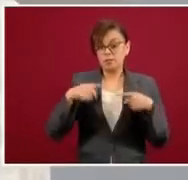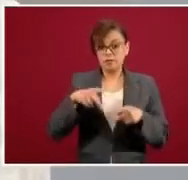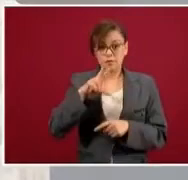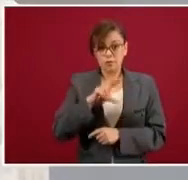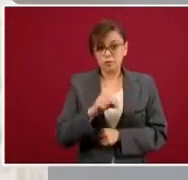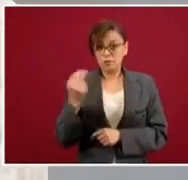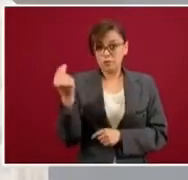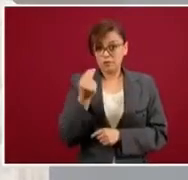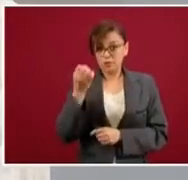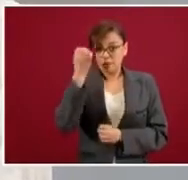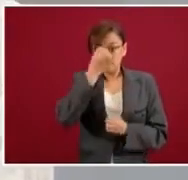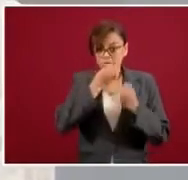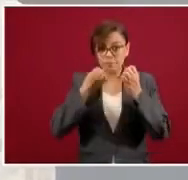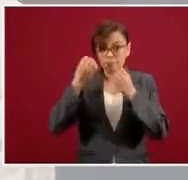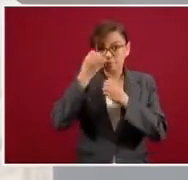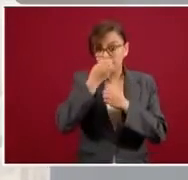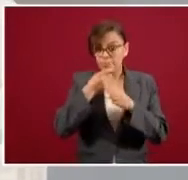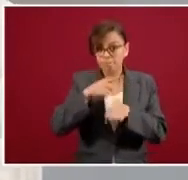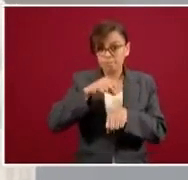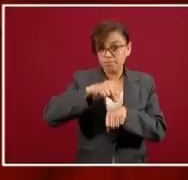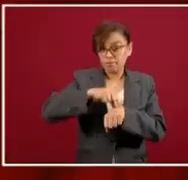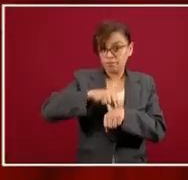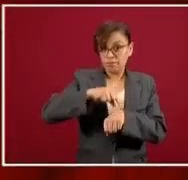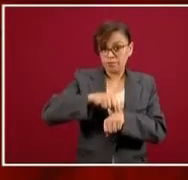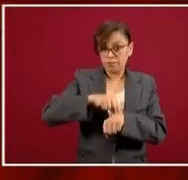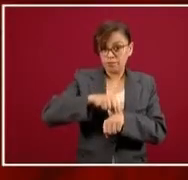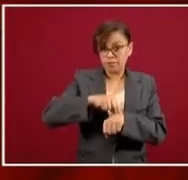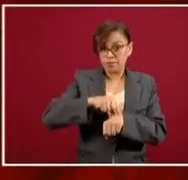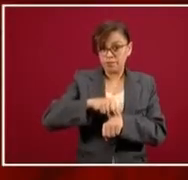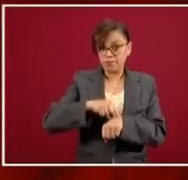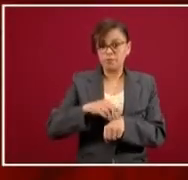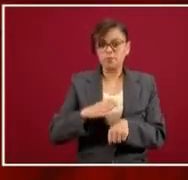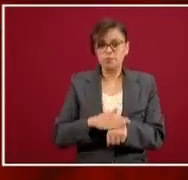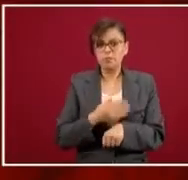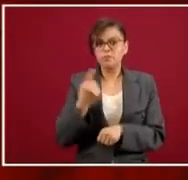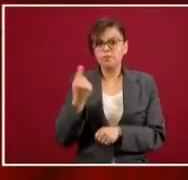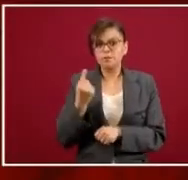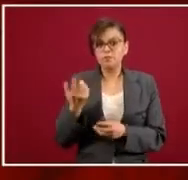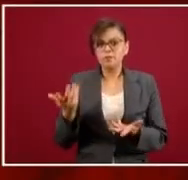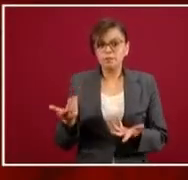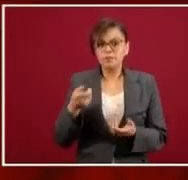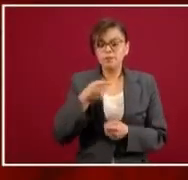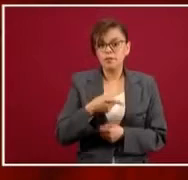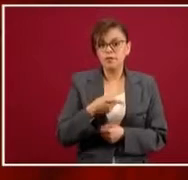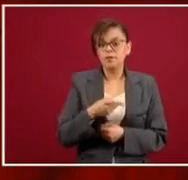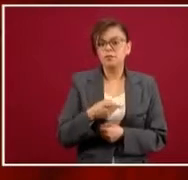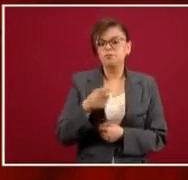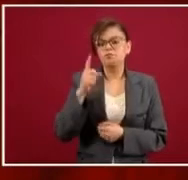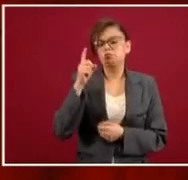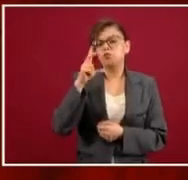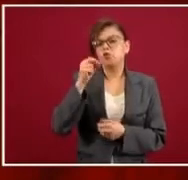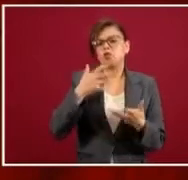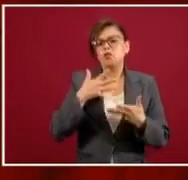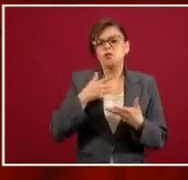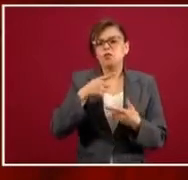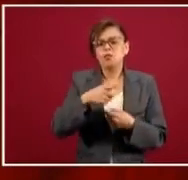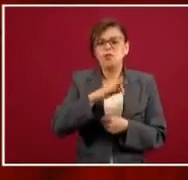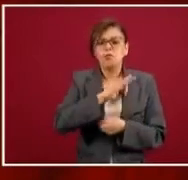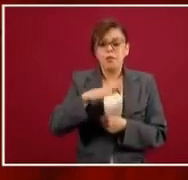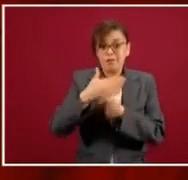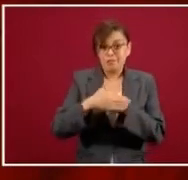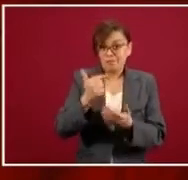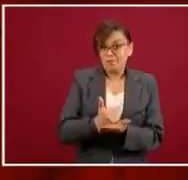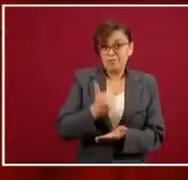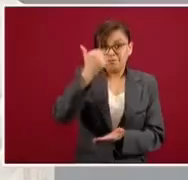una evaluación médica por el hecho de que tienen baja probabilidad de complicarse y con el objetivo de que